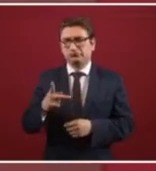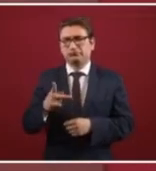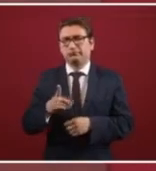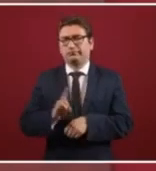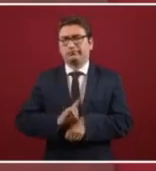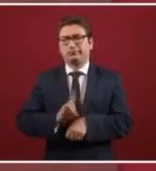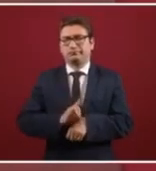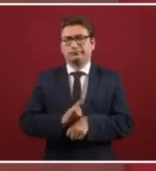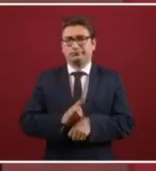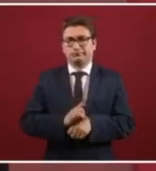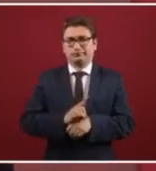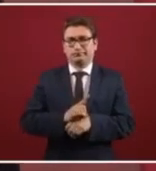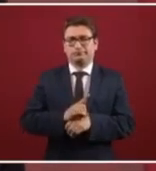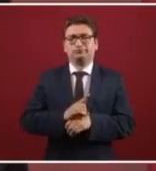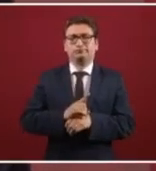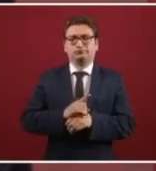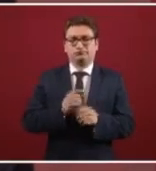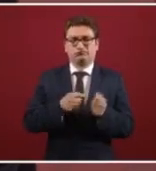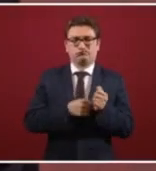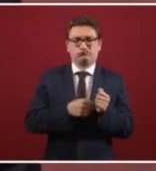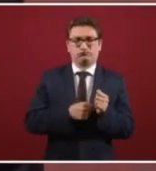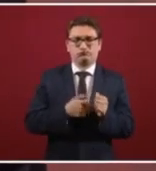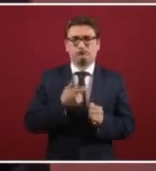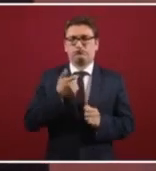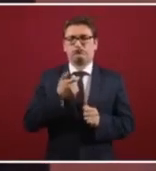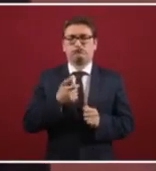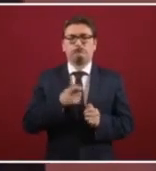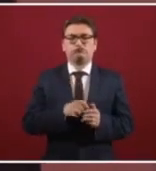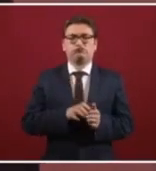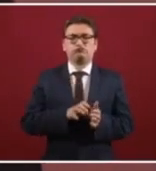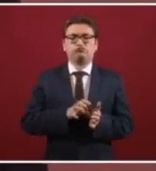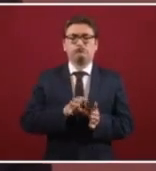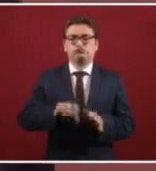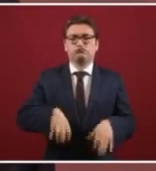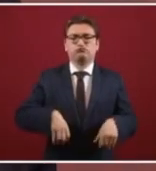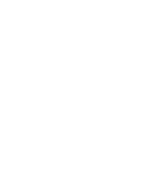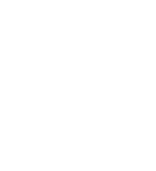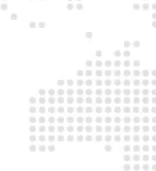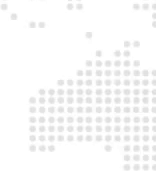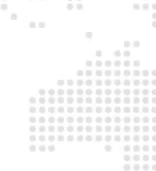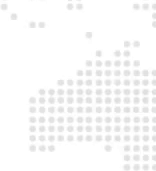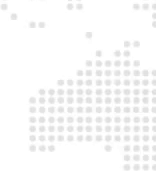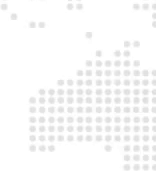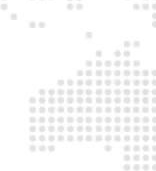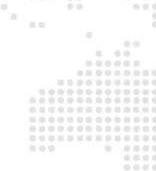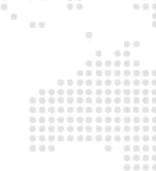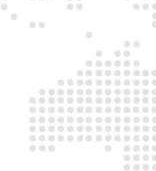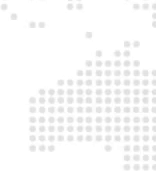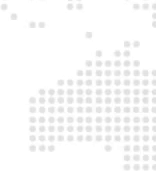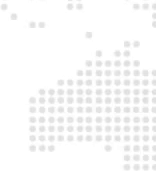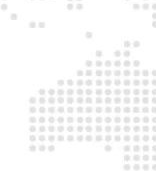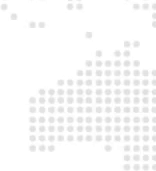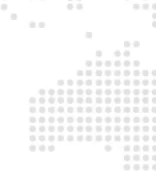estaban saqueando al país. Con información de Verónica Torres Lizama, Notimex.